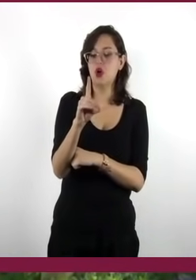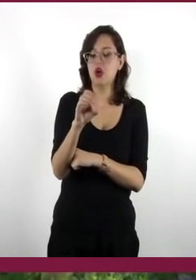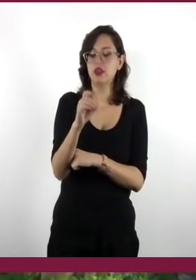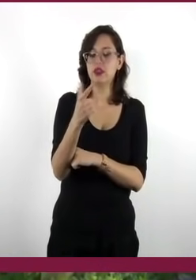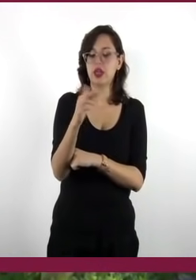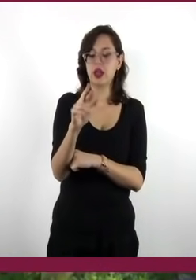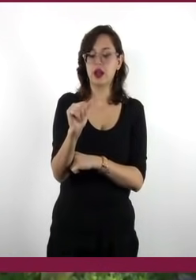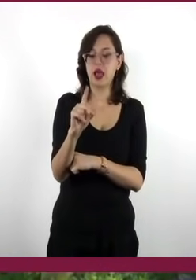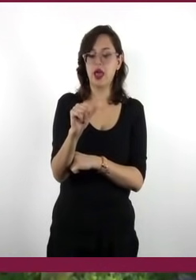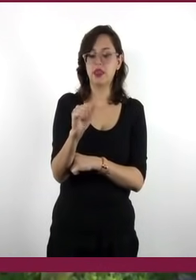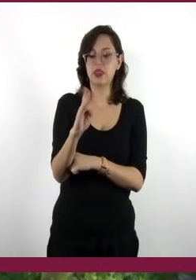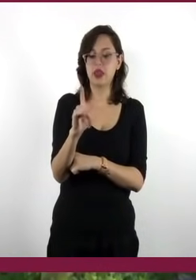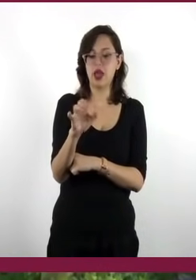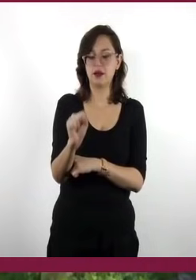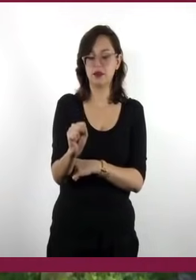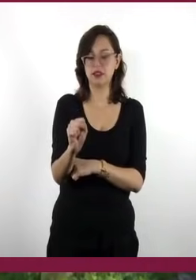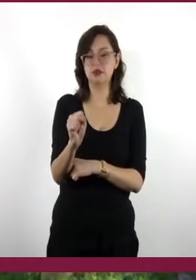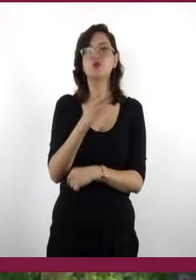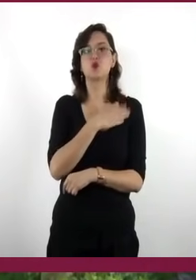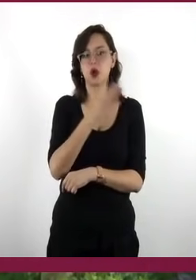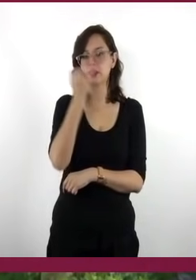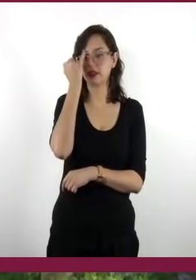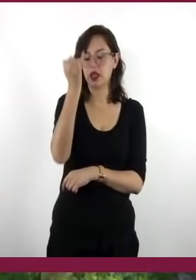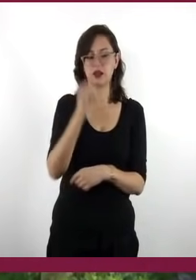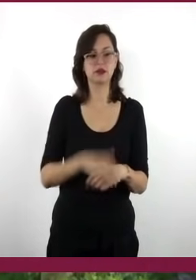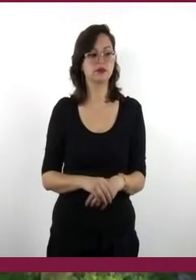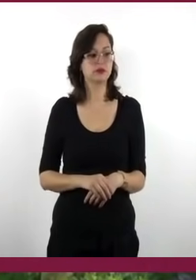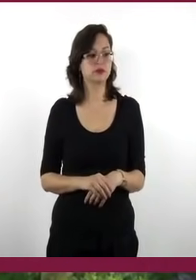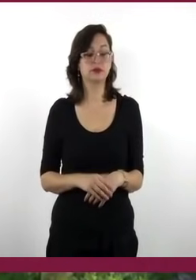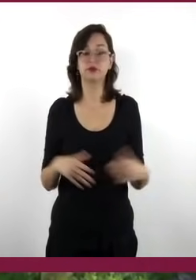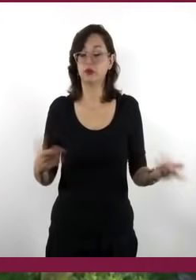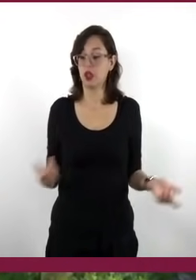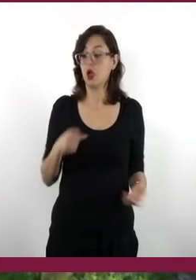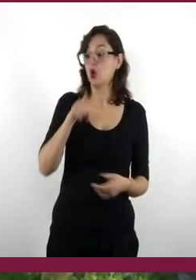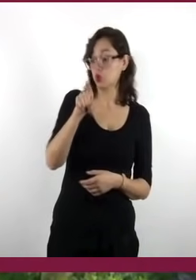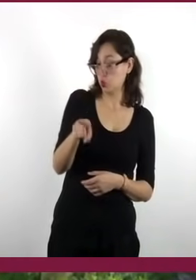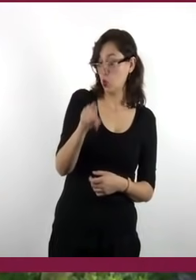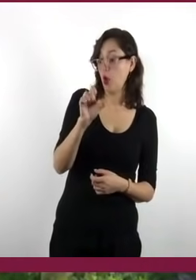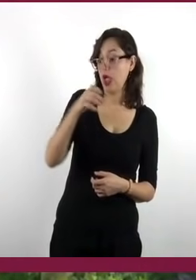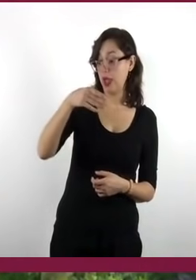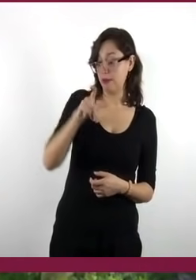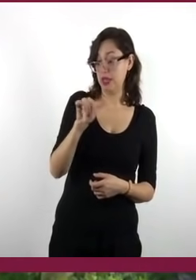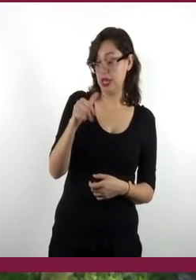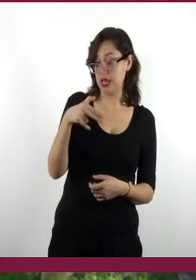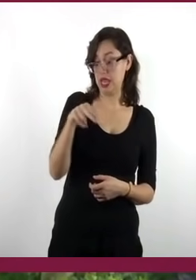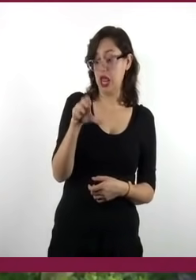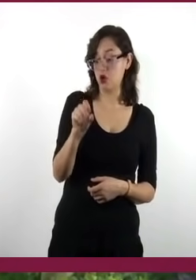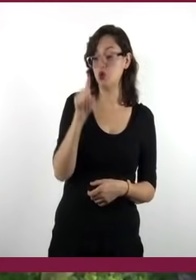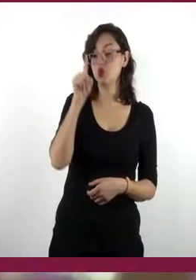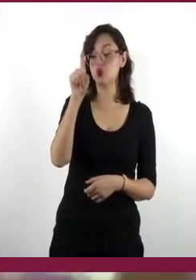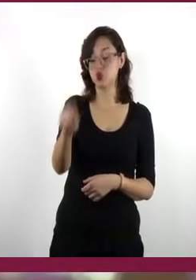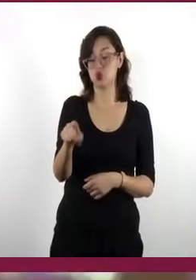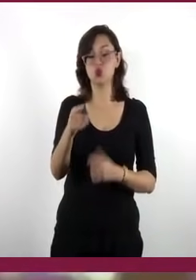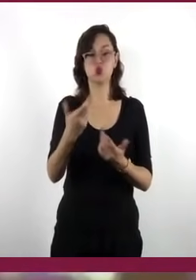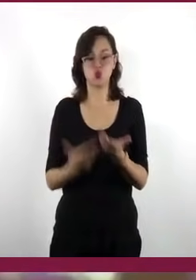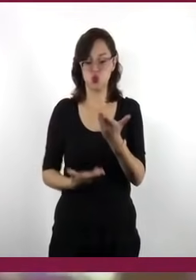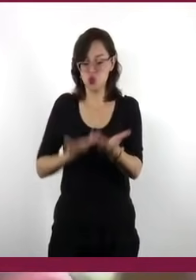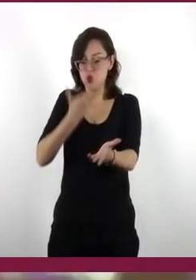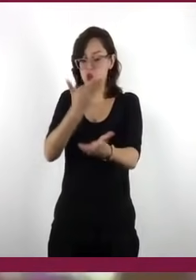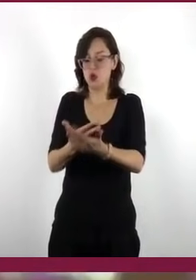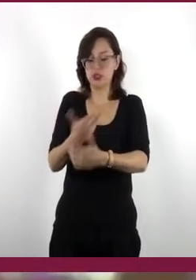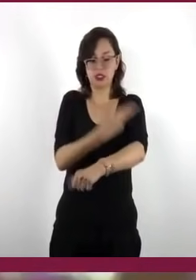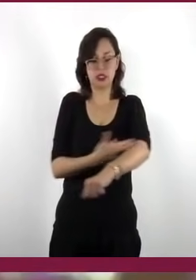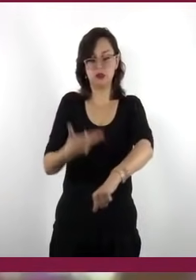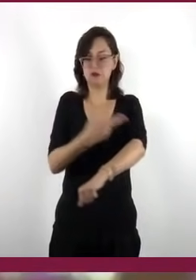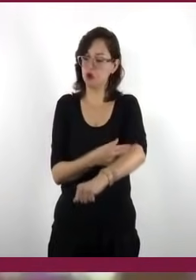idea. A ver, Emiliano, tú eres el líder de este grupo, o sea, no solamente armaste esta propuesta, sino que provocaste esta entrevista. Yo quiero que me digas,